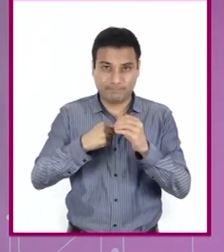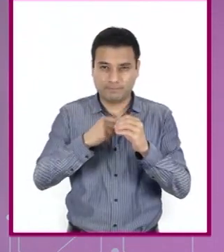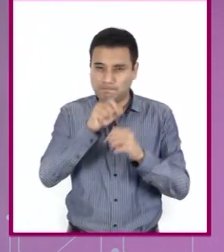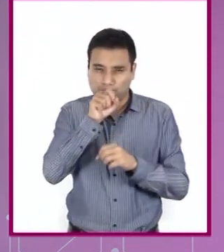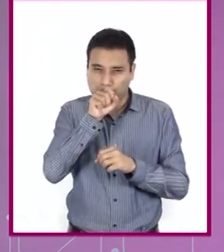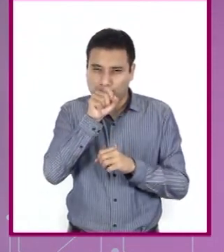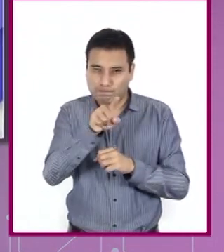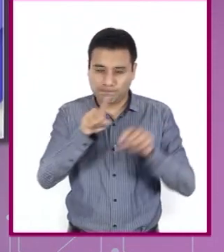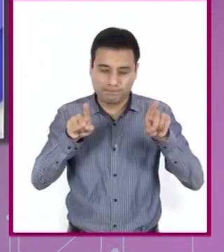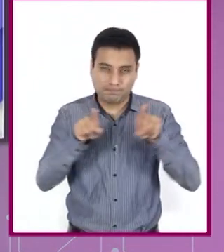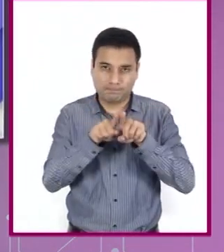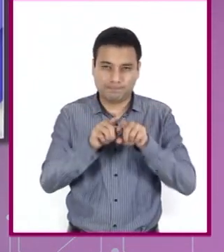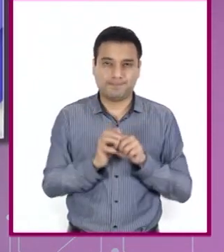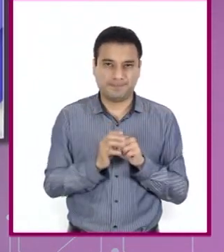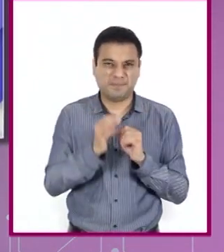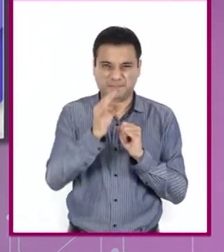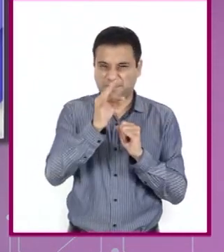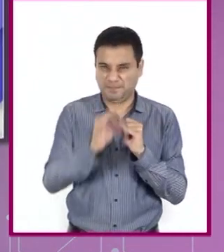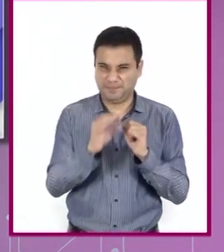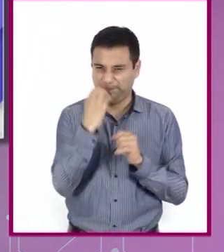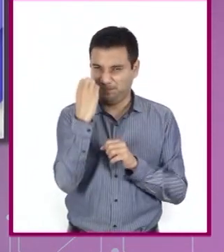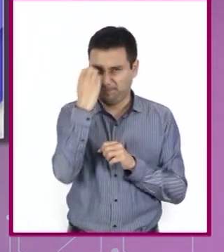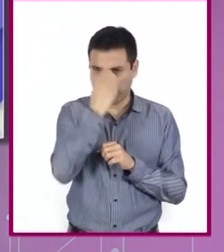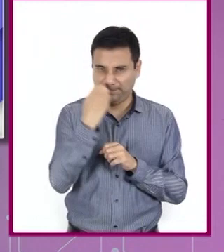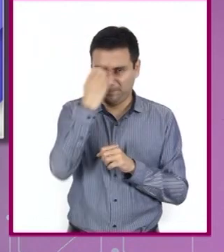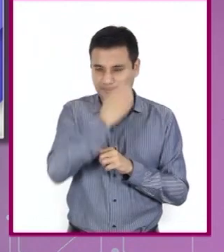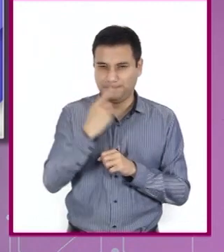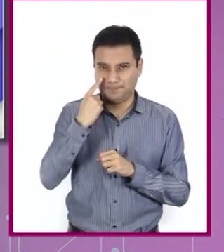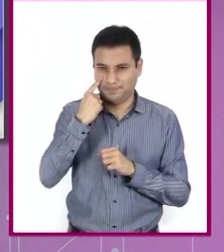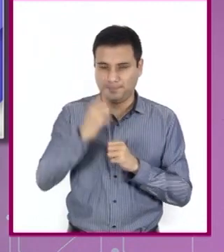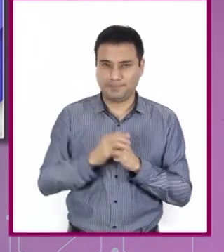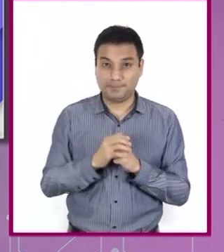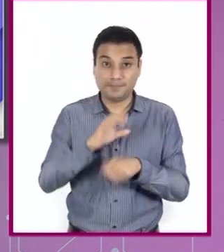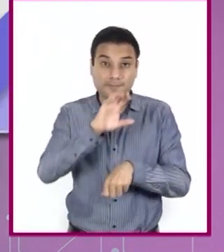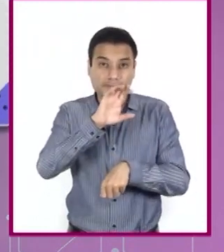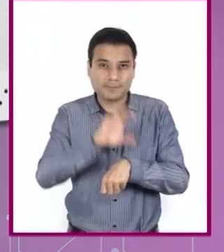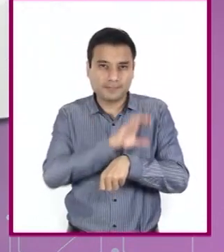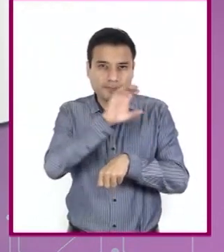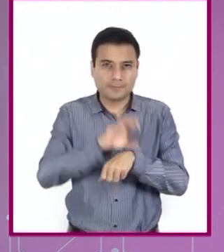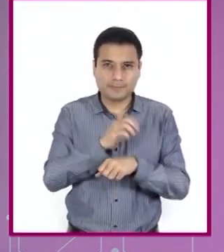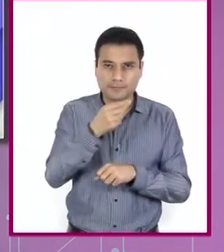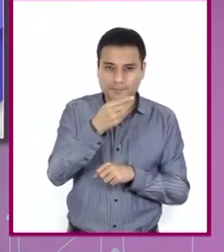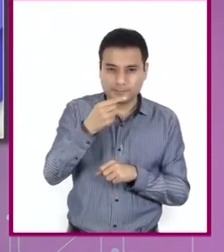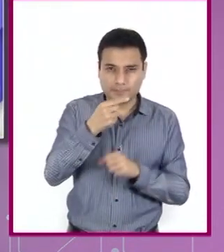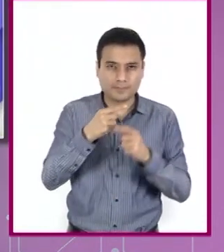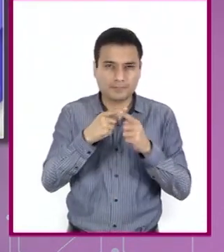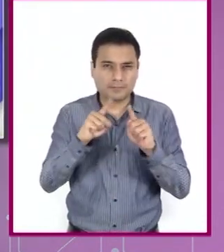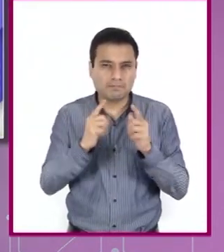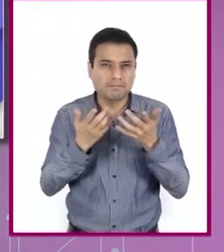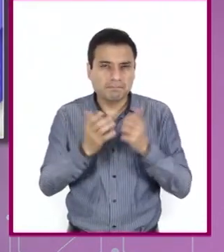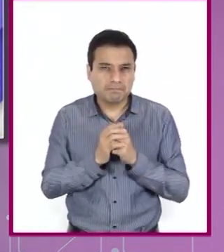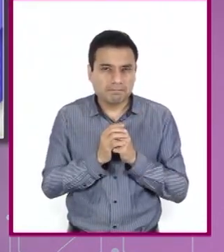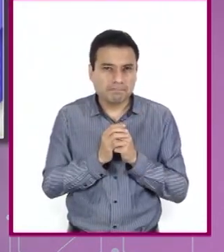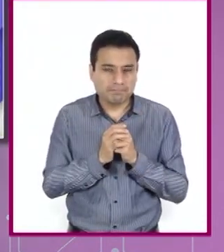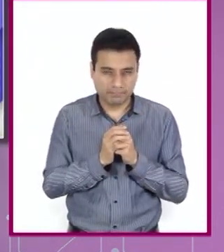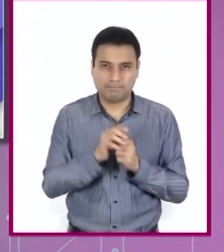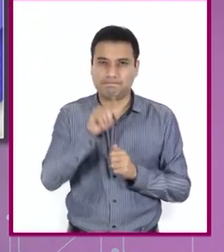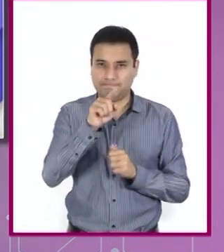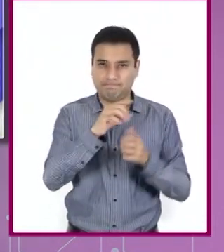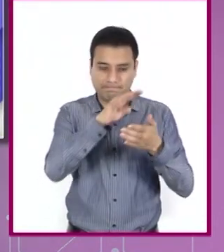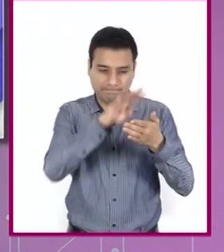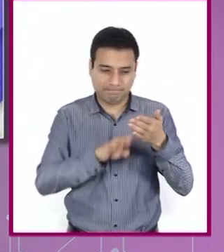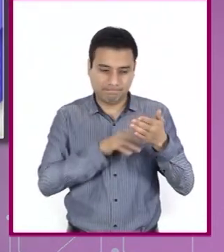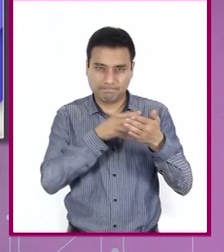mismo. Finalmente, analizamos la diferencia de electronegatividades de los elementos de acuerdo con la tabla periódica